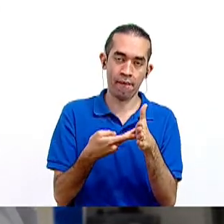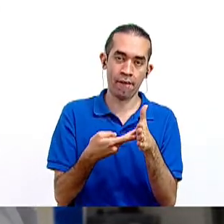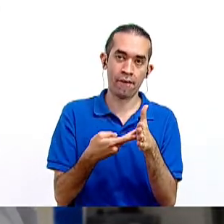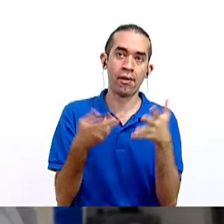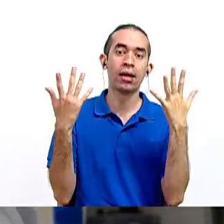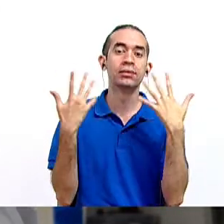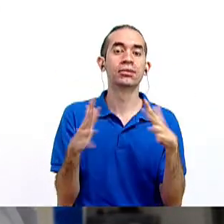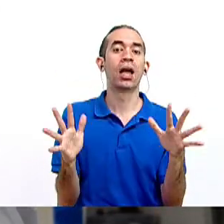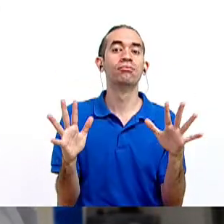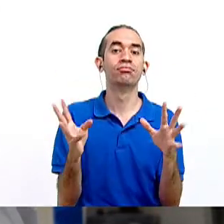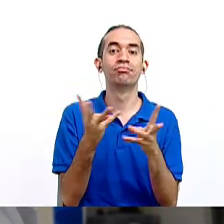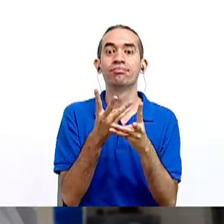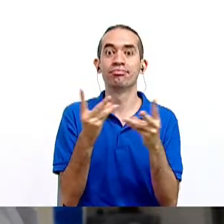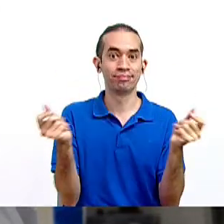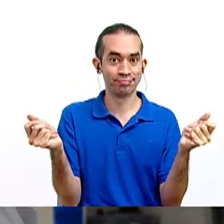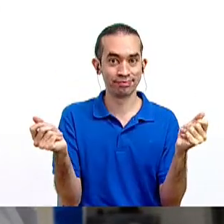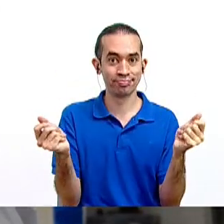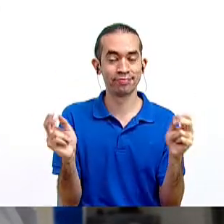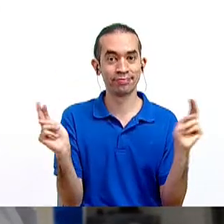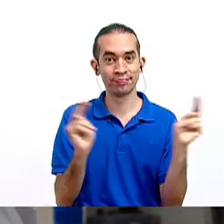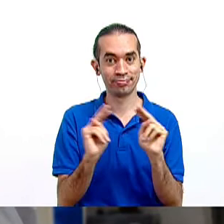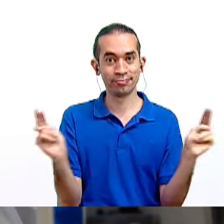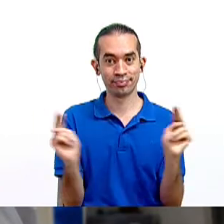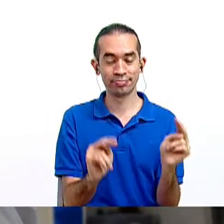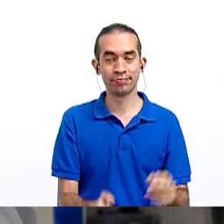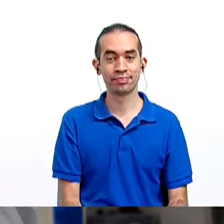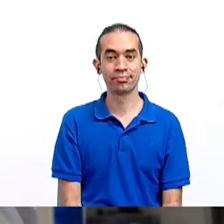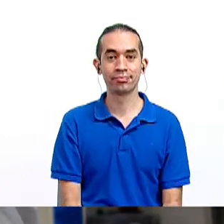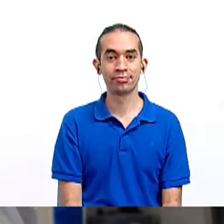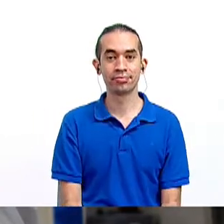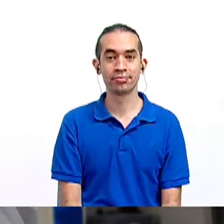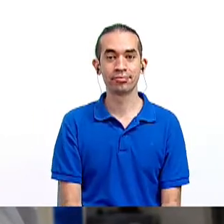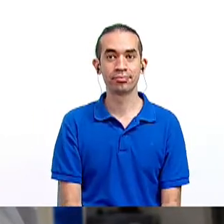que ya hay una neutralización de ellos.